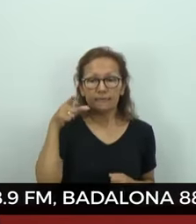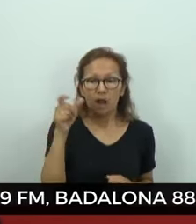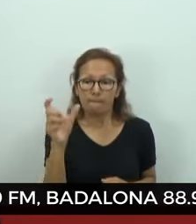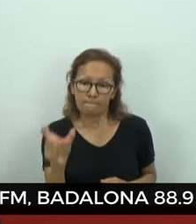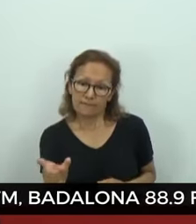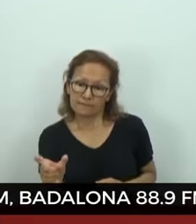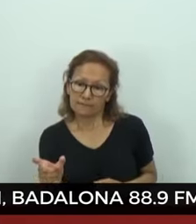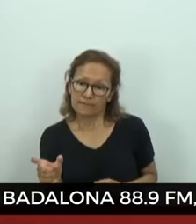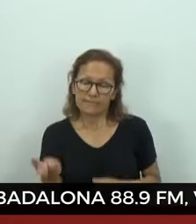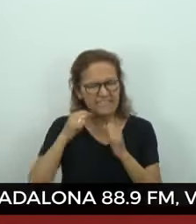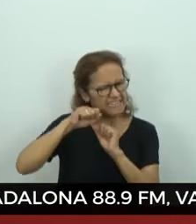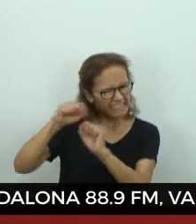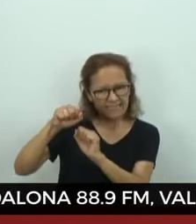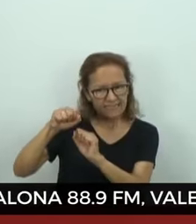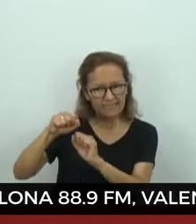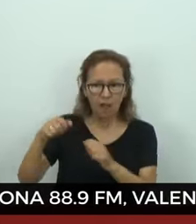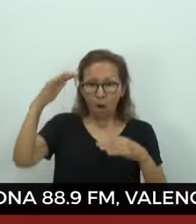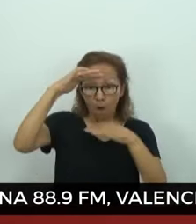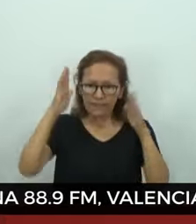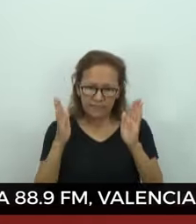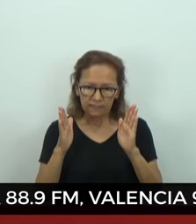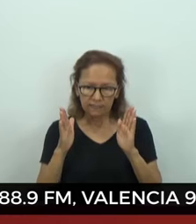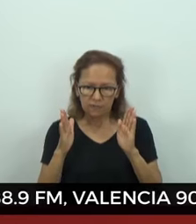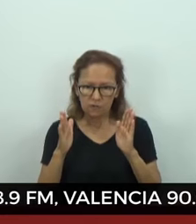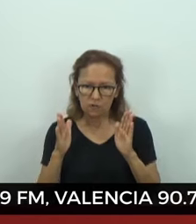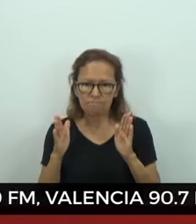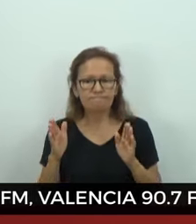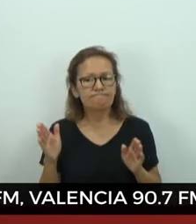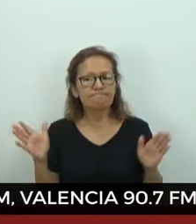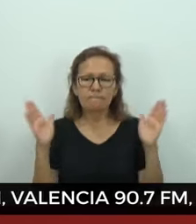cuando alguien no te da la atención que tú mereces,